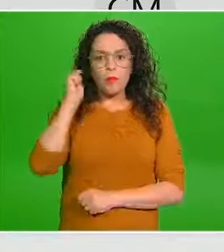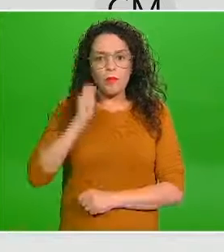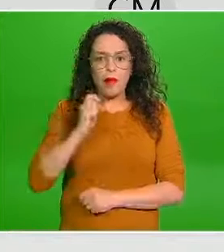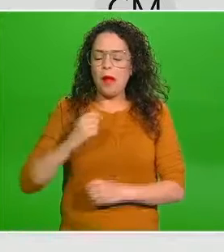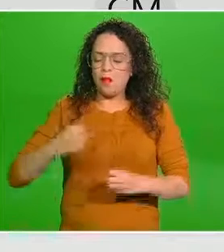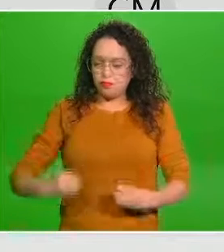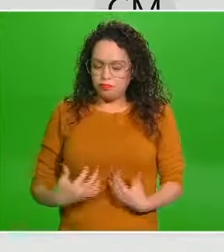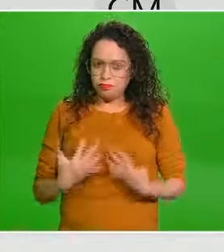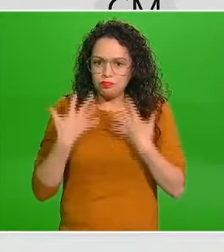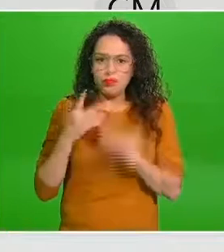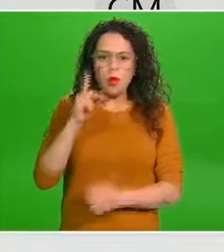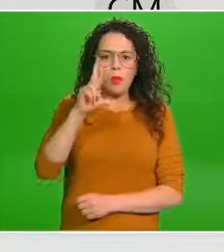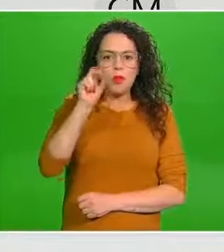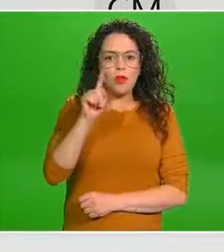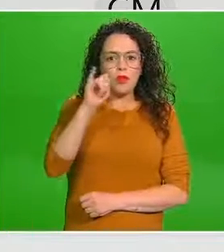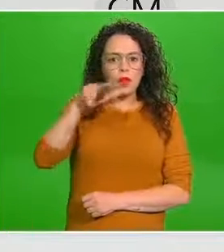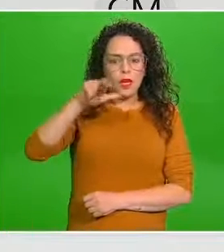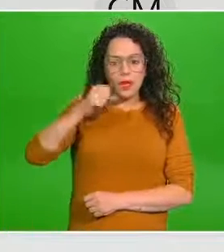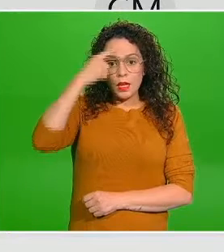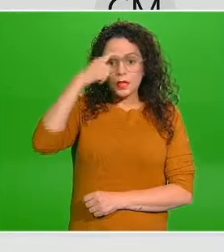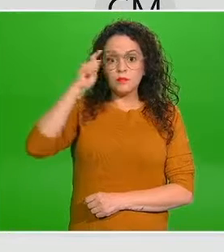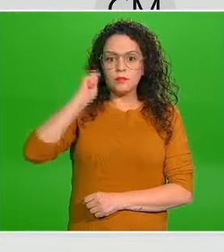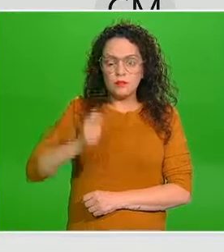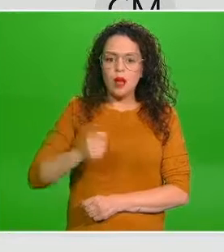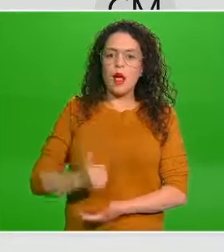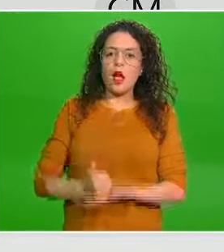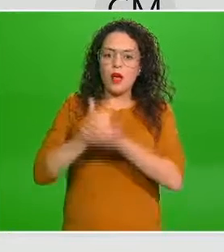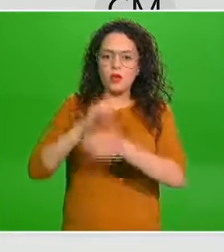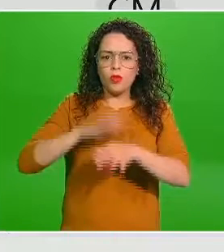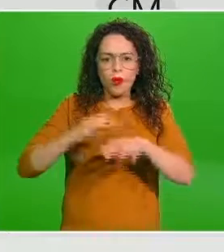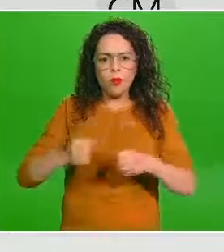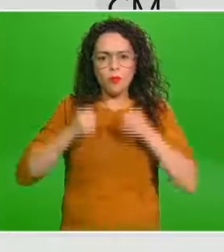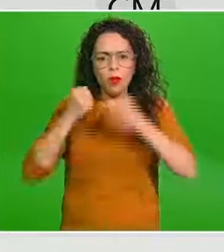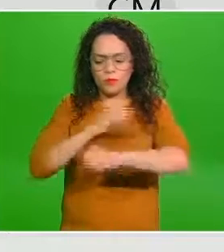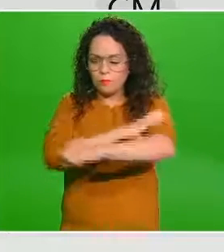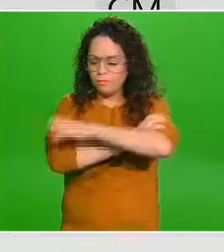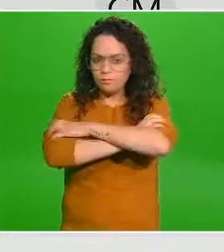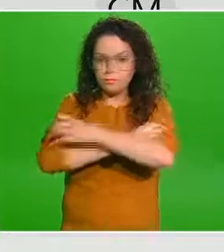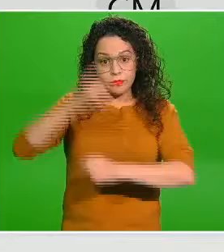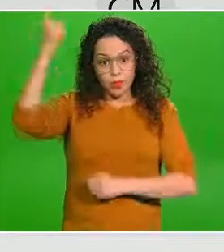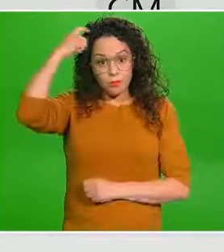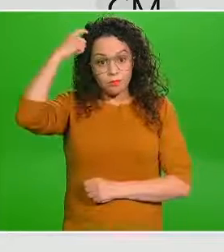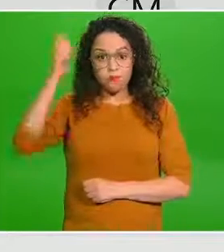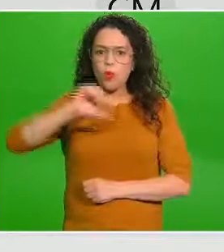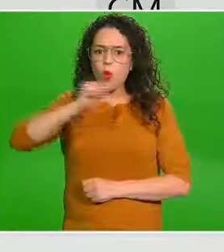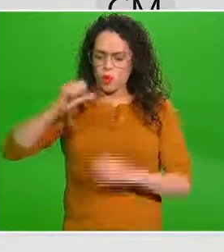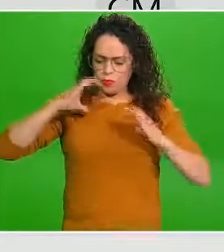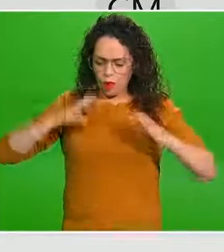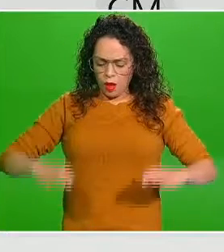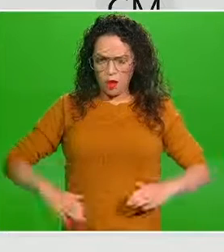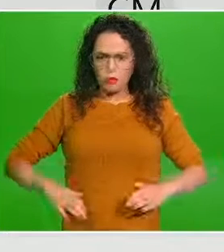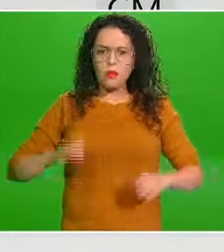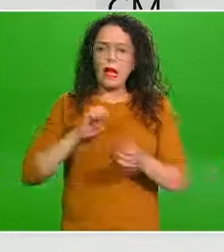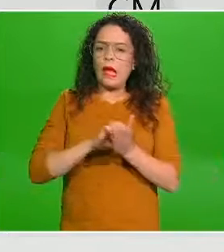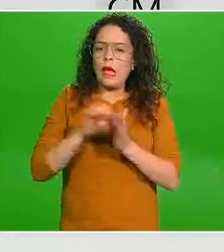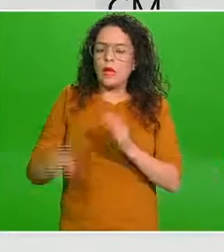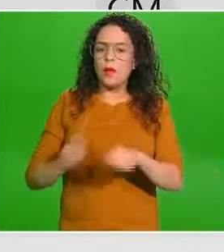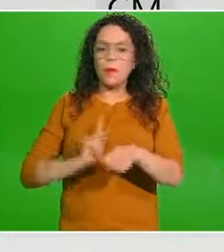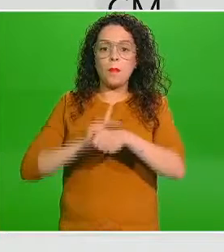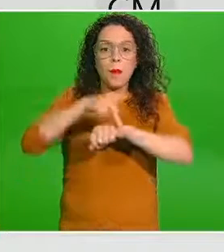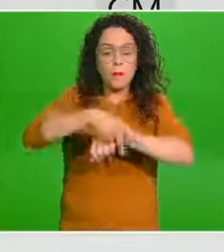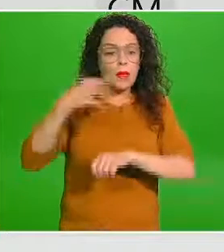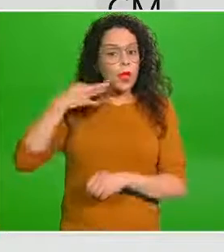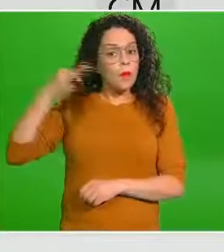formar y regenerar tejidos, construir músculos, cerebro y otras partes del cuerpo, como la piel, el pelo